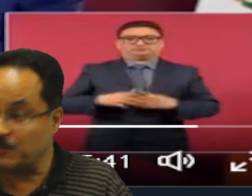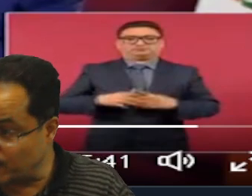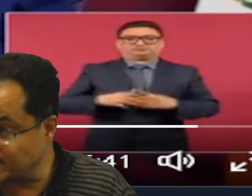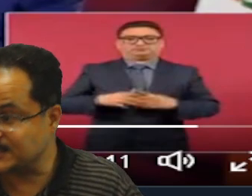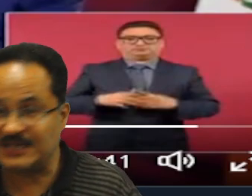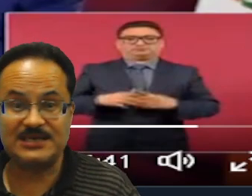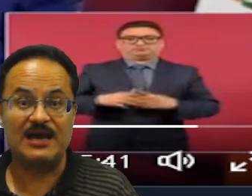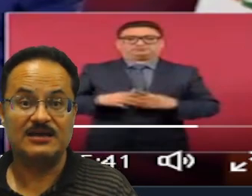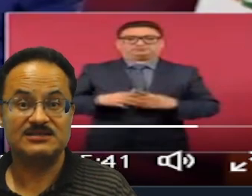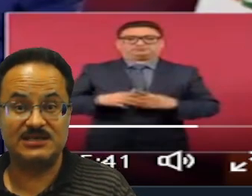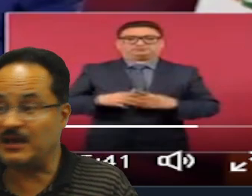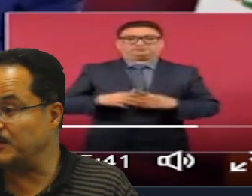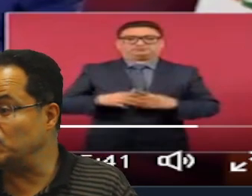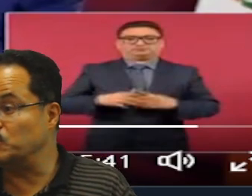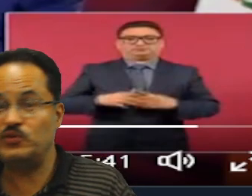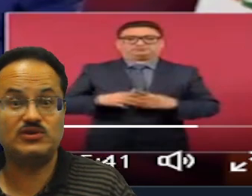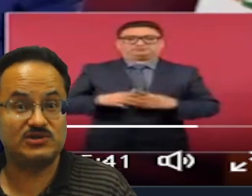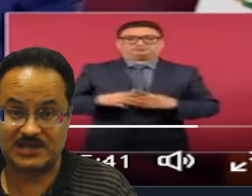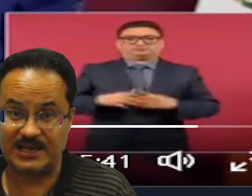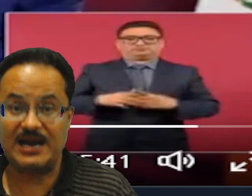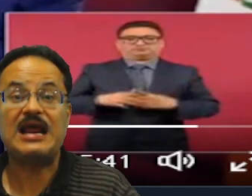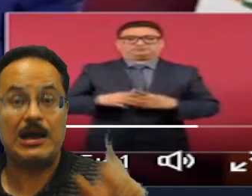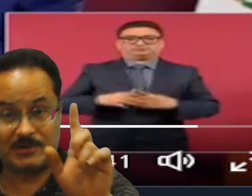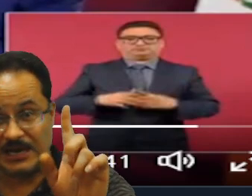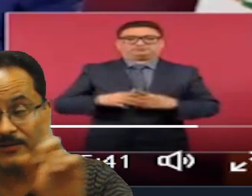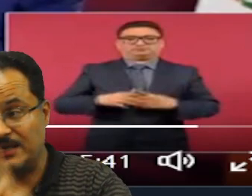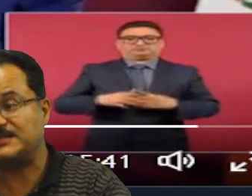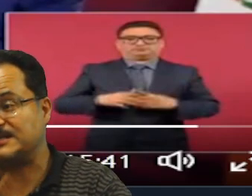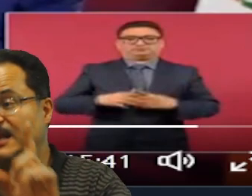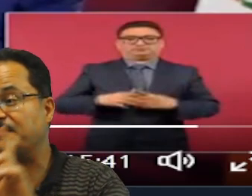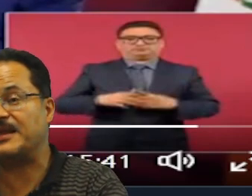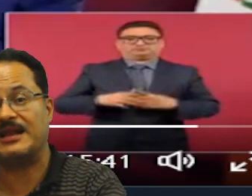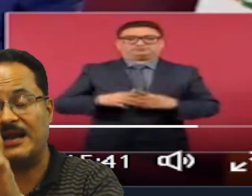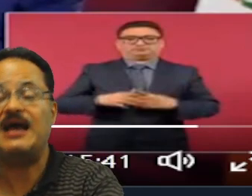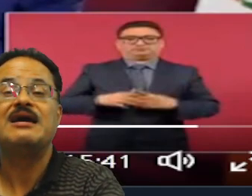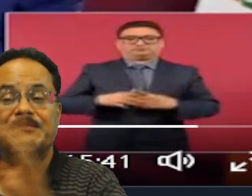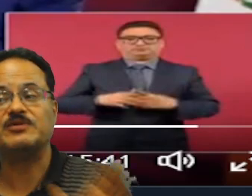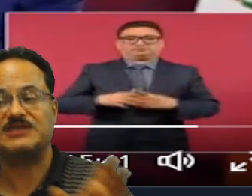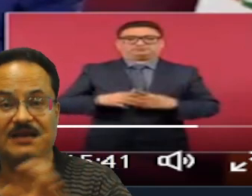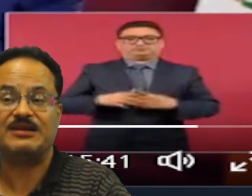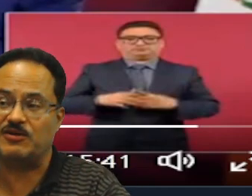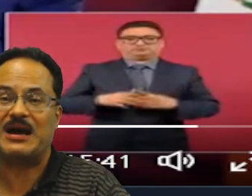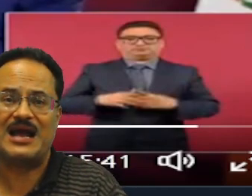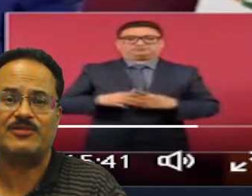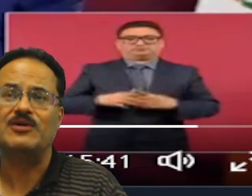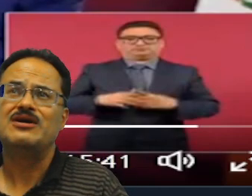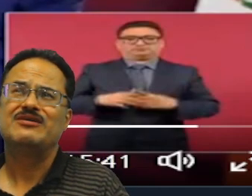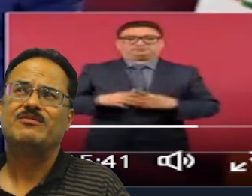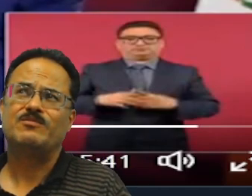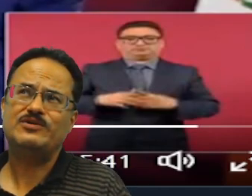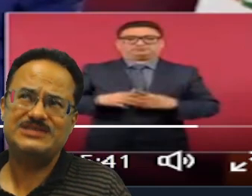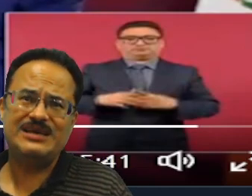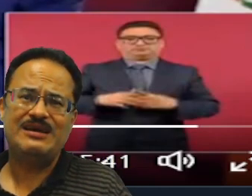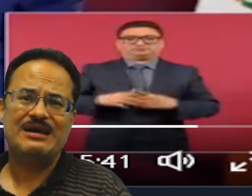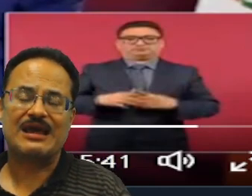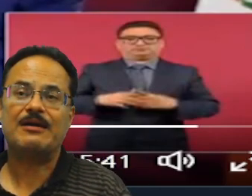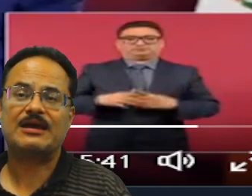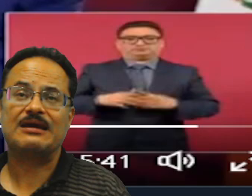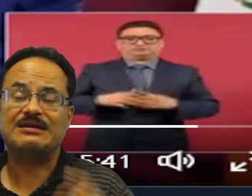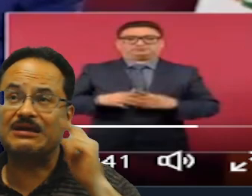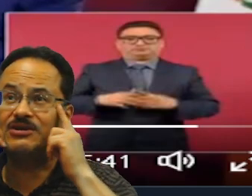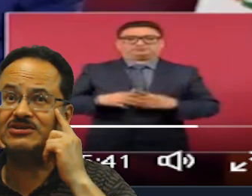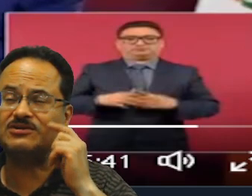y por desgracia sigue habiendo muchos que le creen Aunque la audiencias de las mañanera pues han ido bajando Pues sí